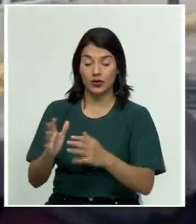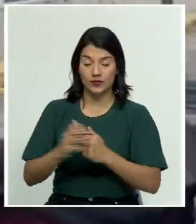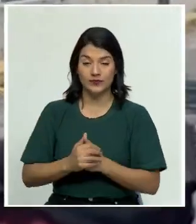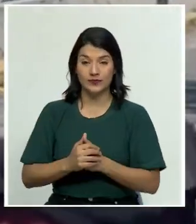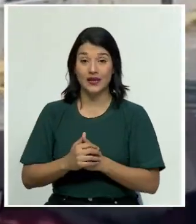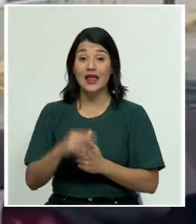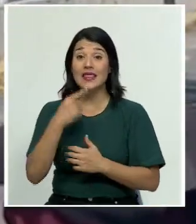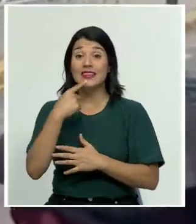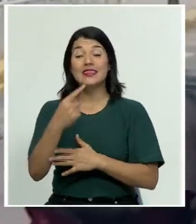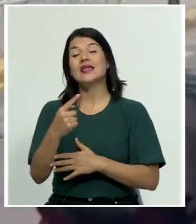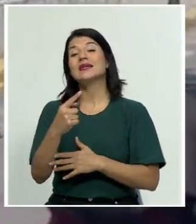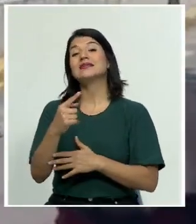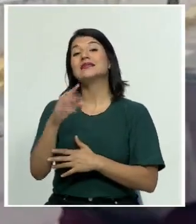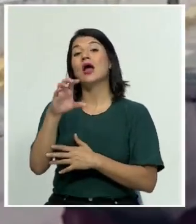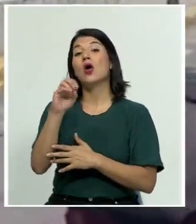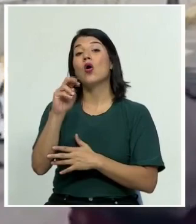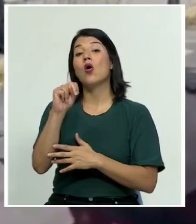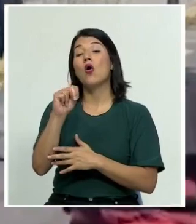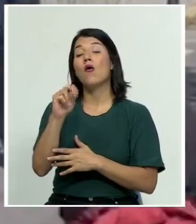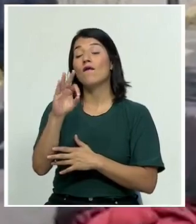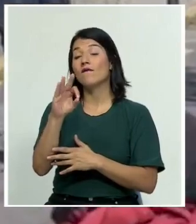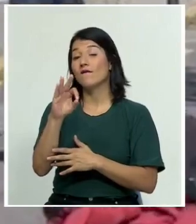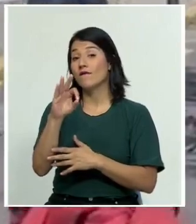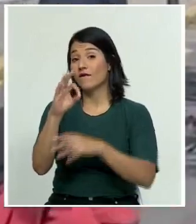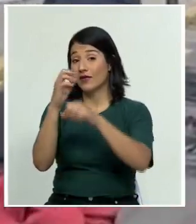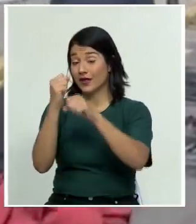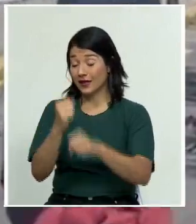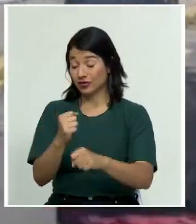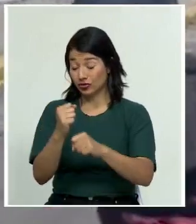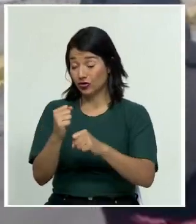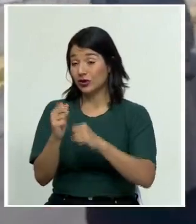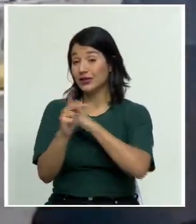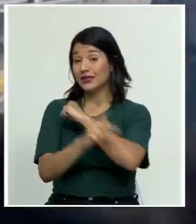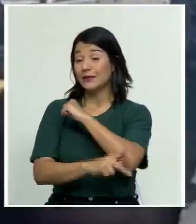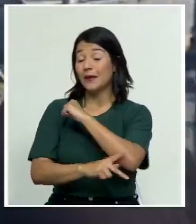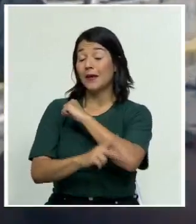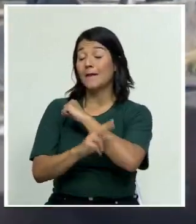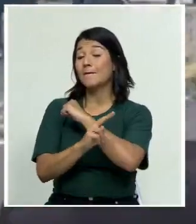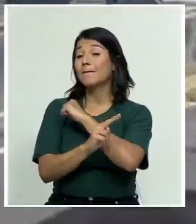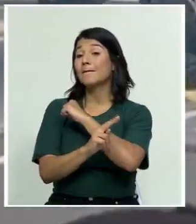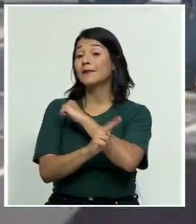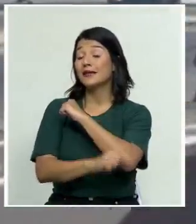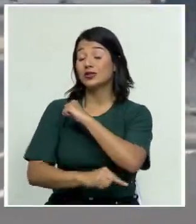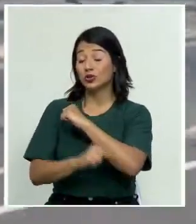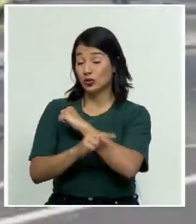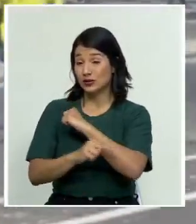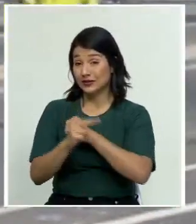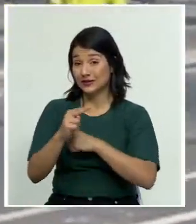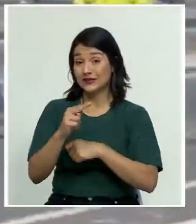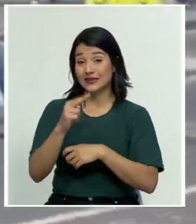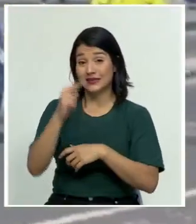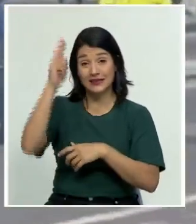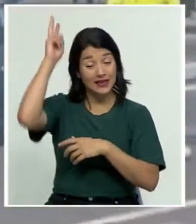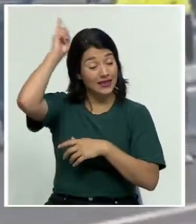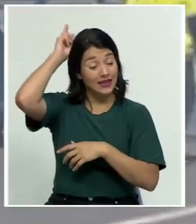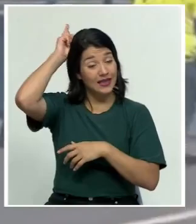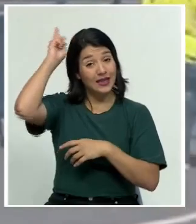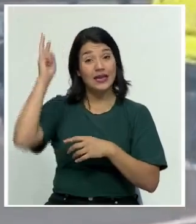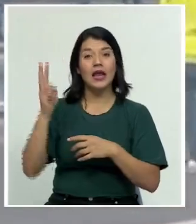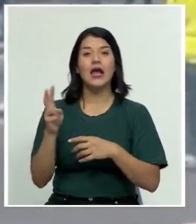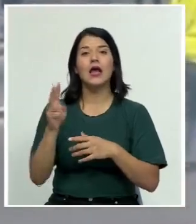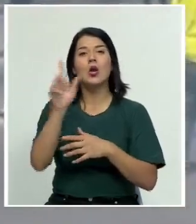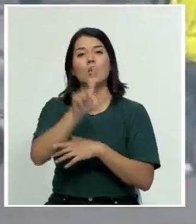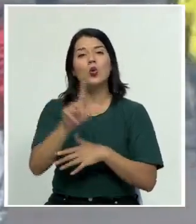la Confederación de Nacionalidades Indígenas, la principal del país, el lunes ingresaron por el sur de Quito unos